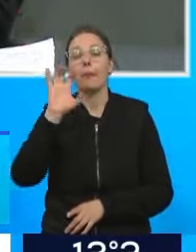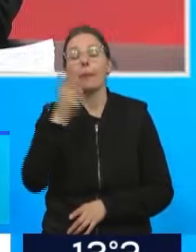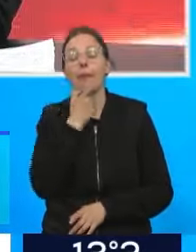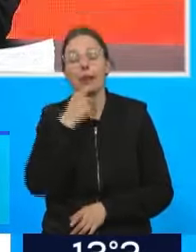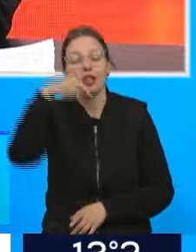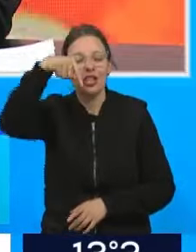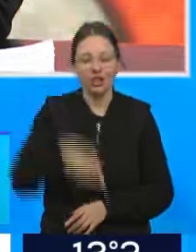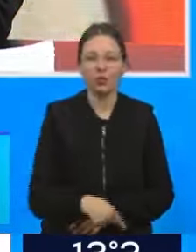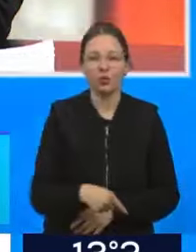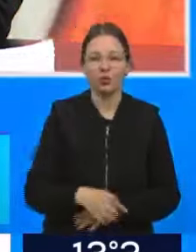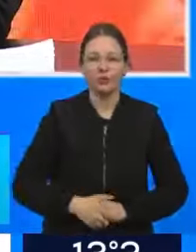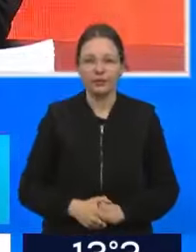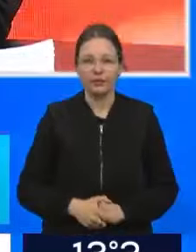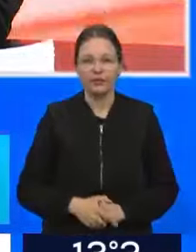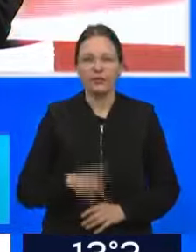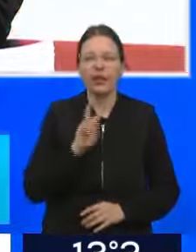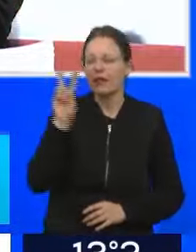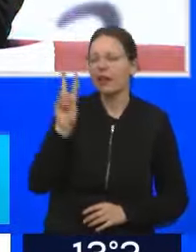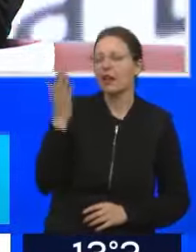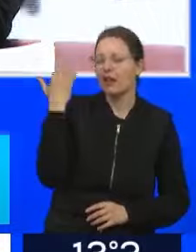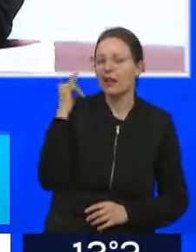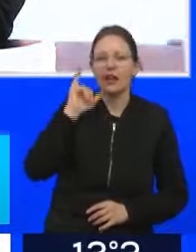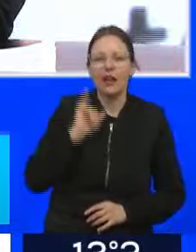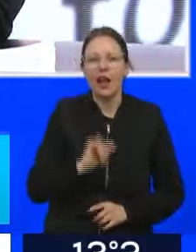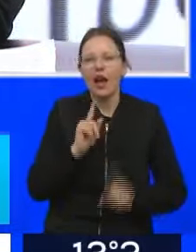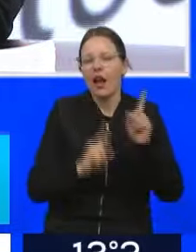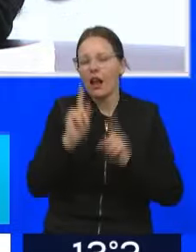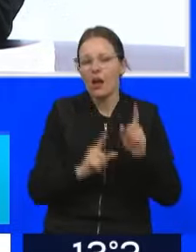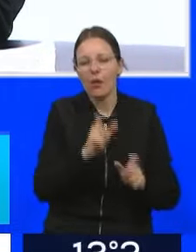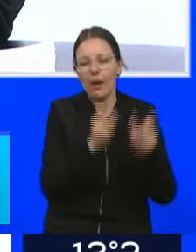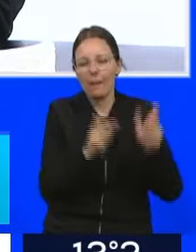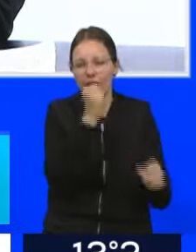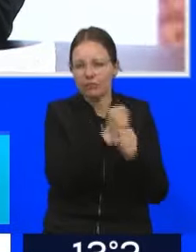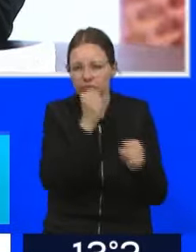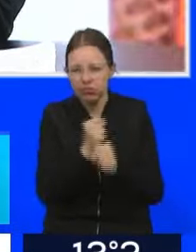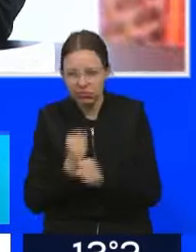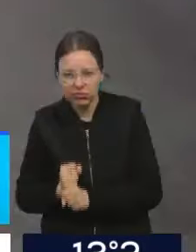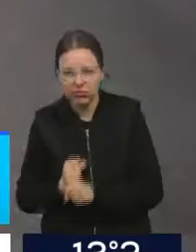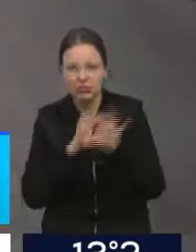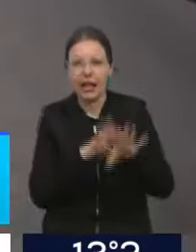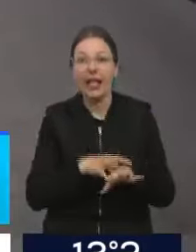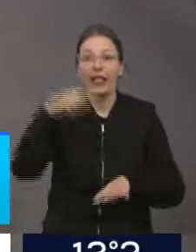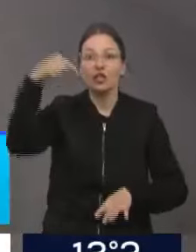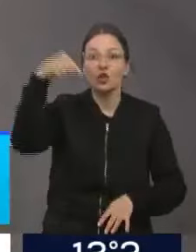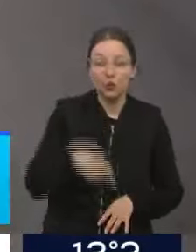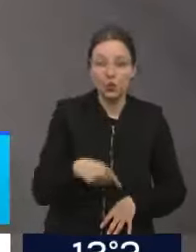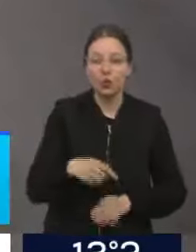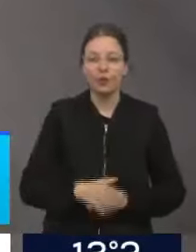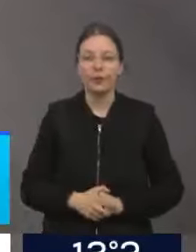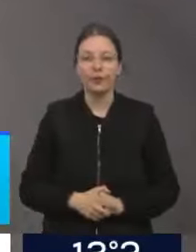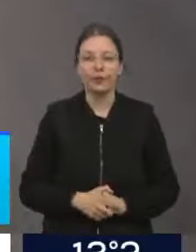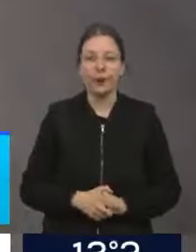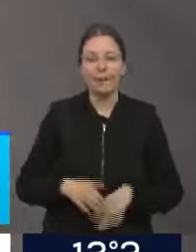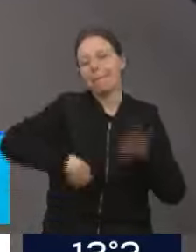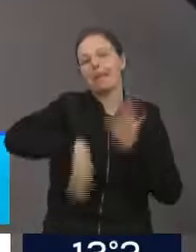allí de algunos productores y activistas de la producción del sur de San Rafael, del sur de Mendoza, particularmente